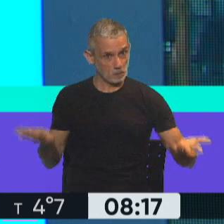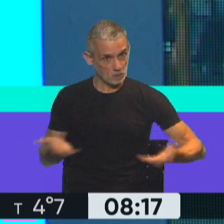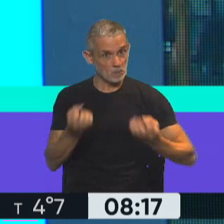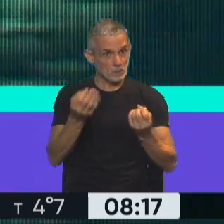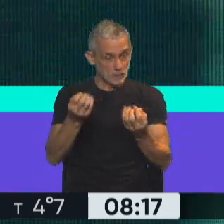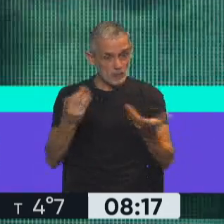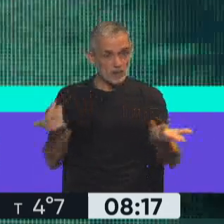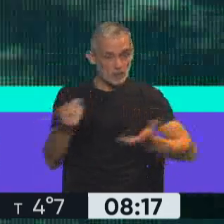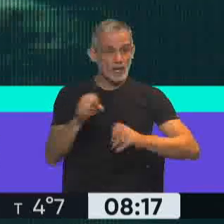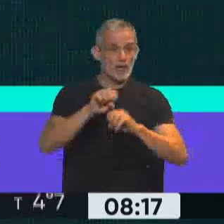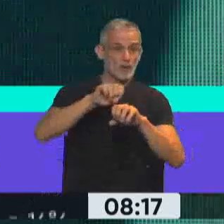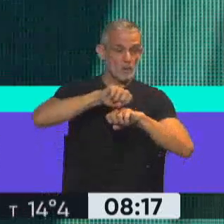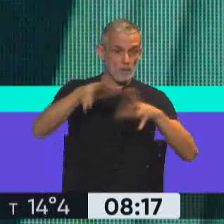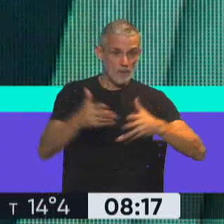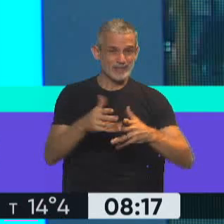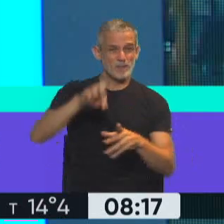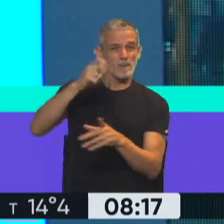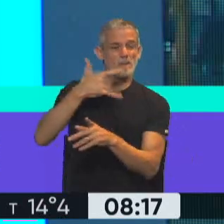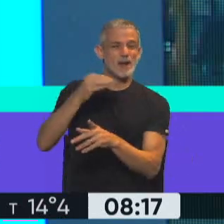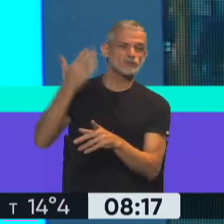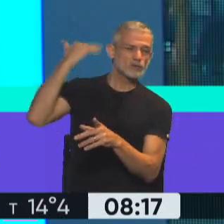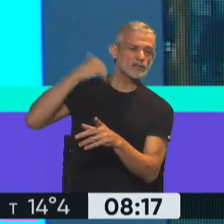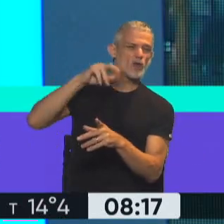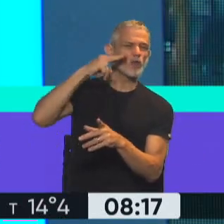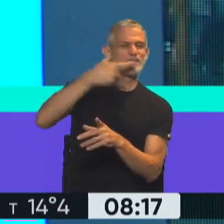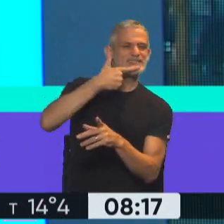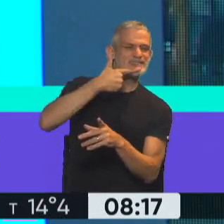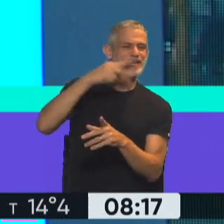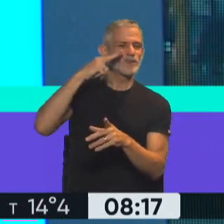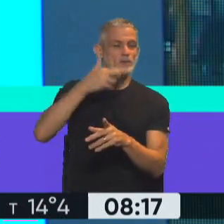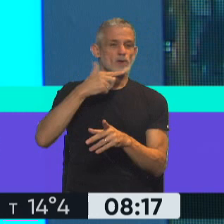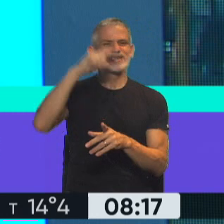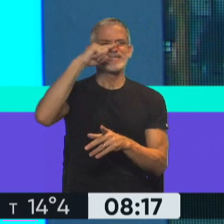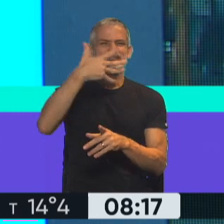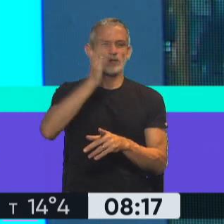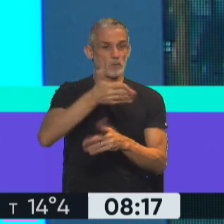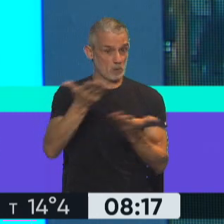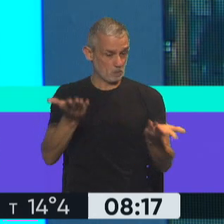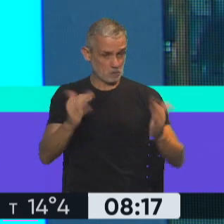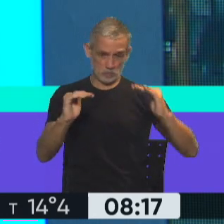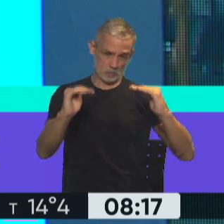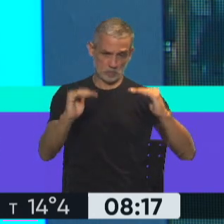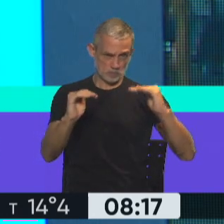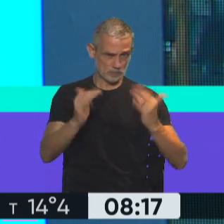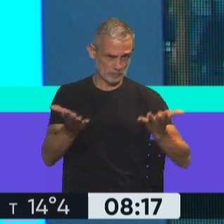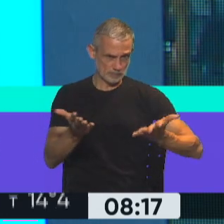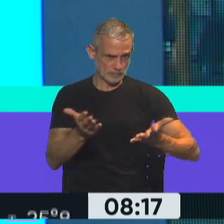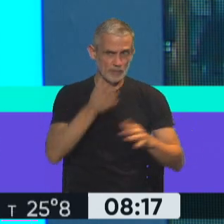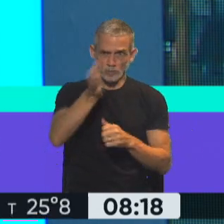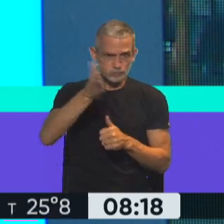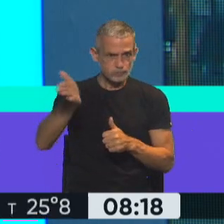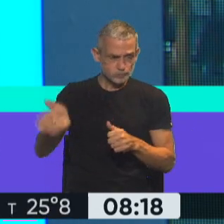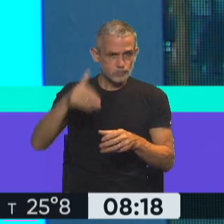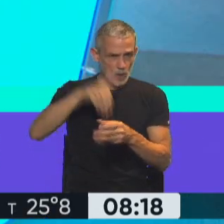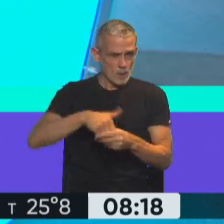en plena pandemia, ¿no? Y las pasos anteriores, la del 2017 y 2019, fueron del 75% el nivel de participación. Es decir, nuestro país tiene